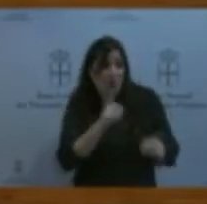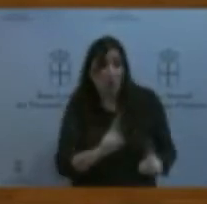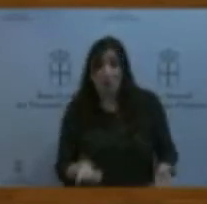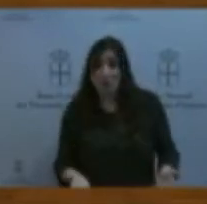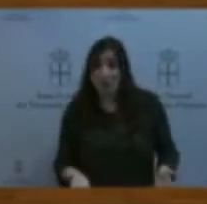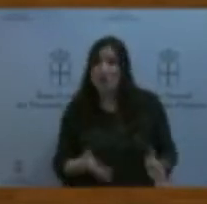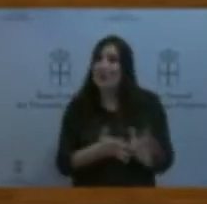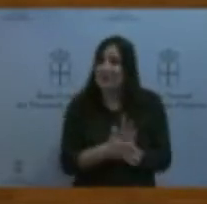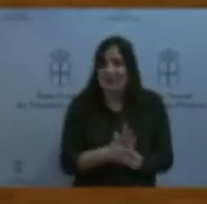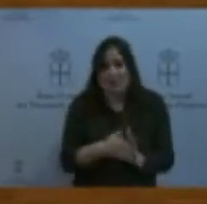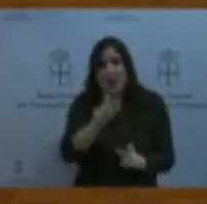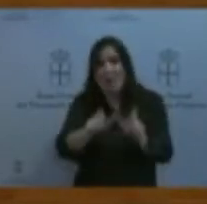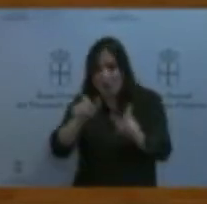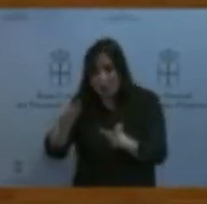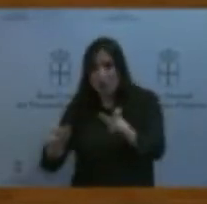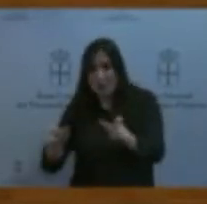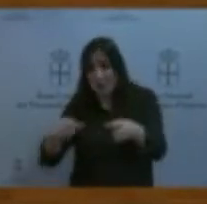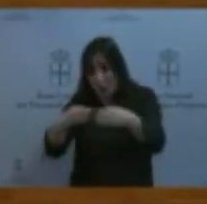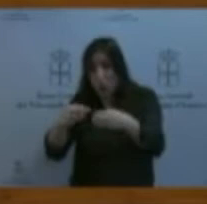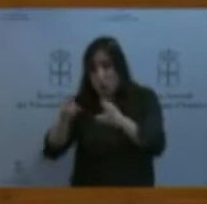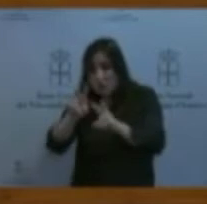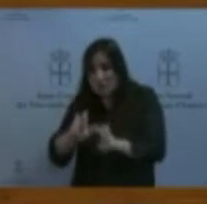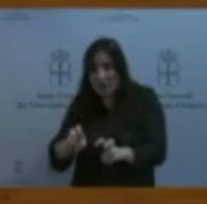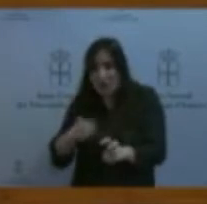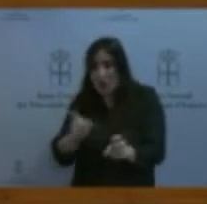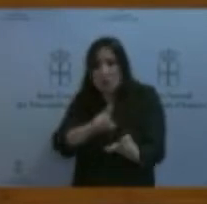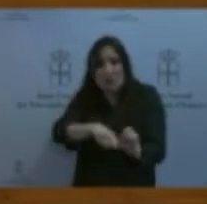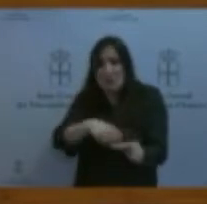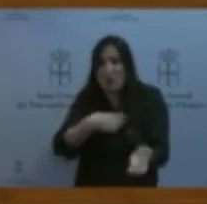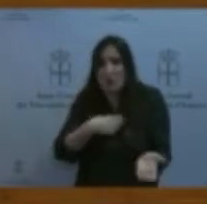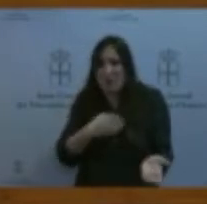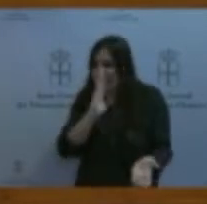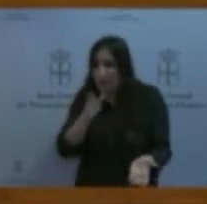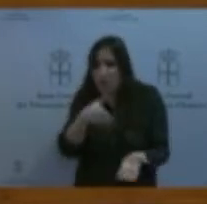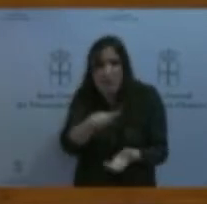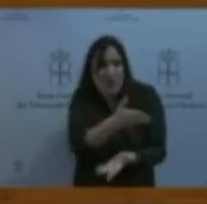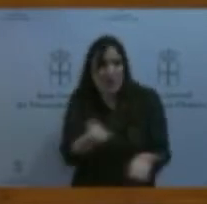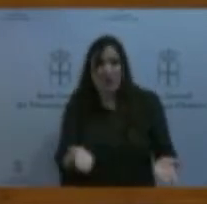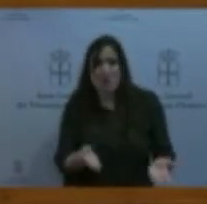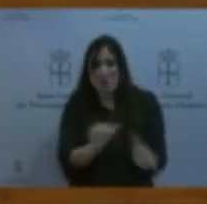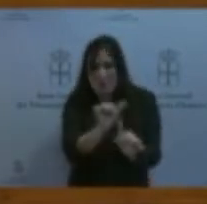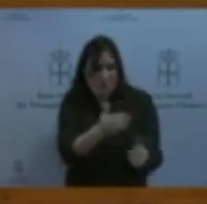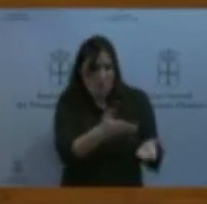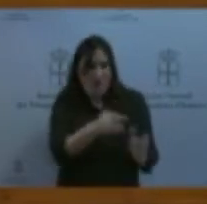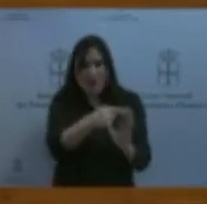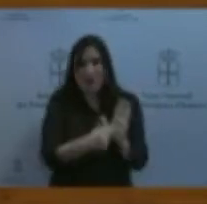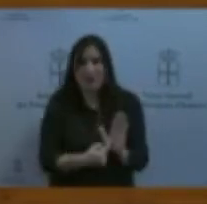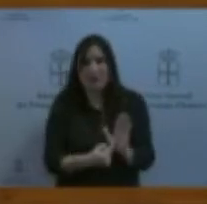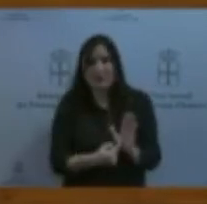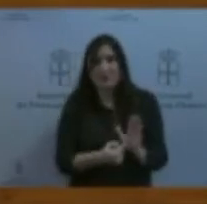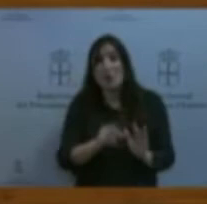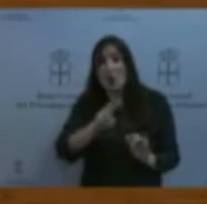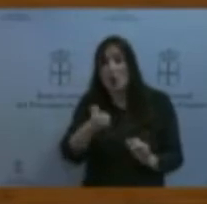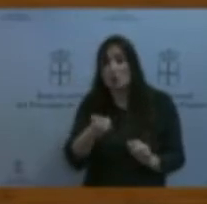grupos de investigación. Hay algunos otros, por ejemplo, que no se cumplen en ningún caso para las ciencias